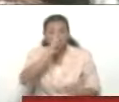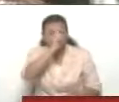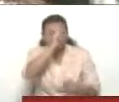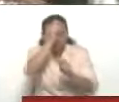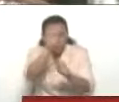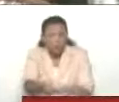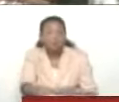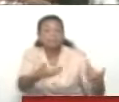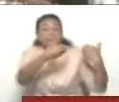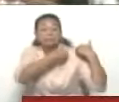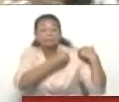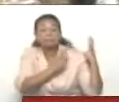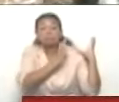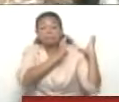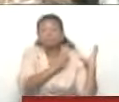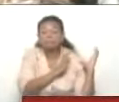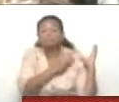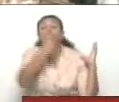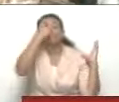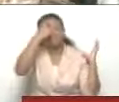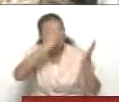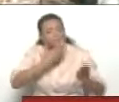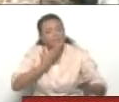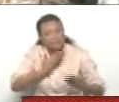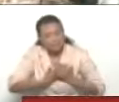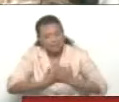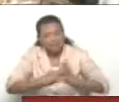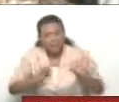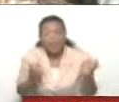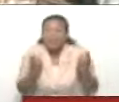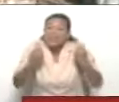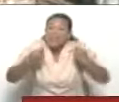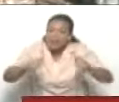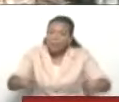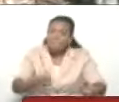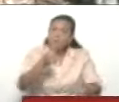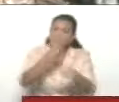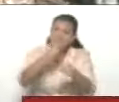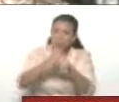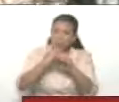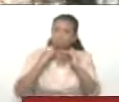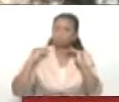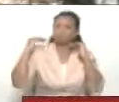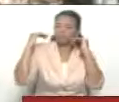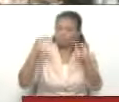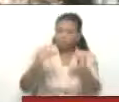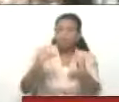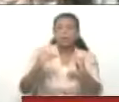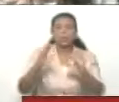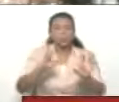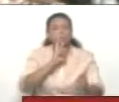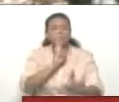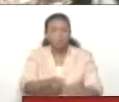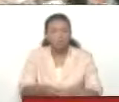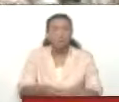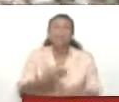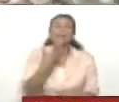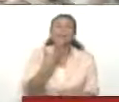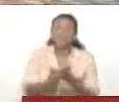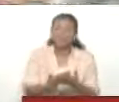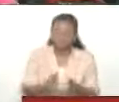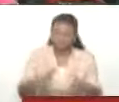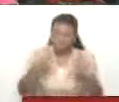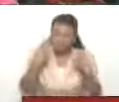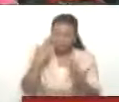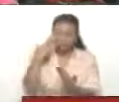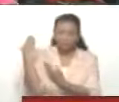sobre nuestros hombros esa enorme responsabilidad. Trataremos de estar a la altura de las circunstancias. Muchas gracias.